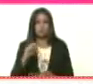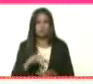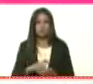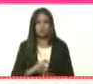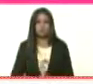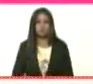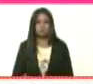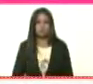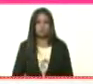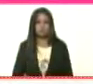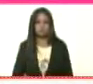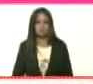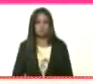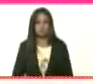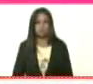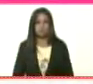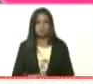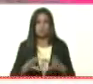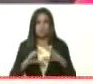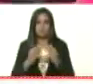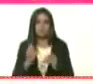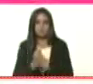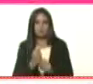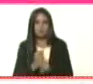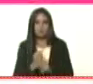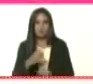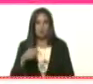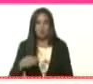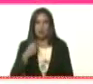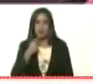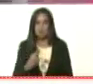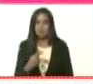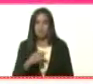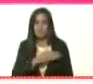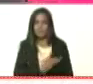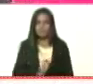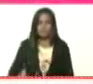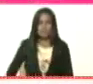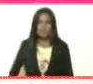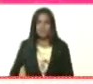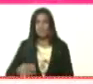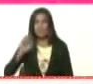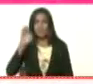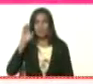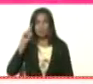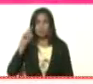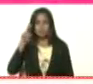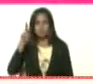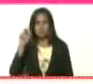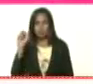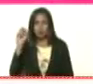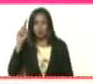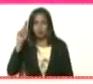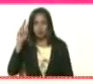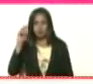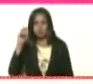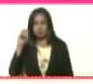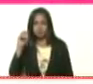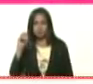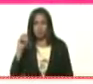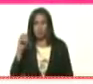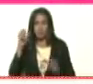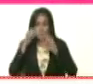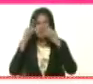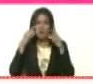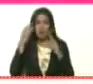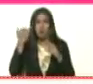Y solamente con la clase trabajadora, y hoy le decía, presidente, a Eduardo Piñate, hay milagros, ya hay milagros, lo